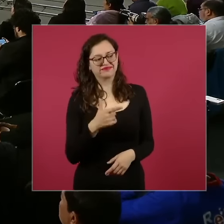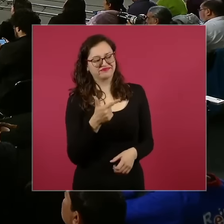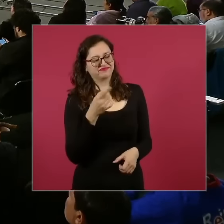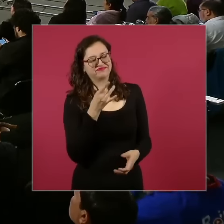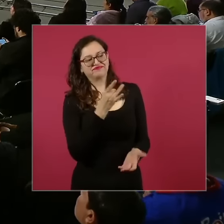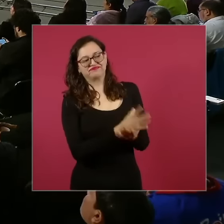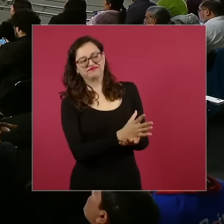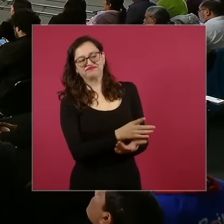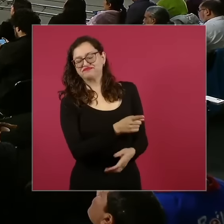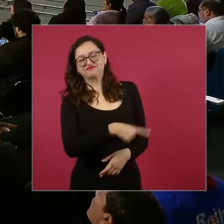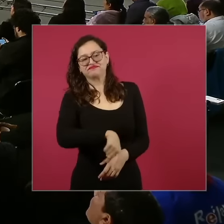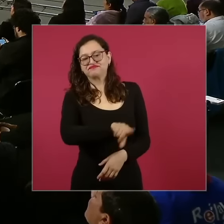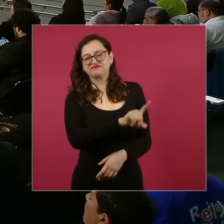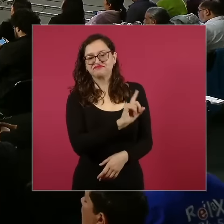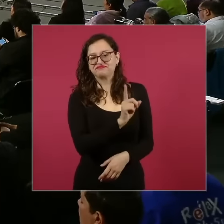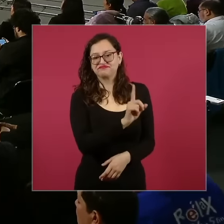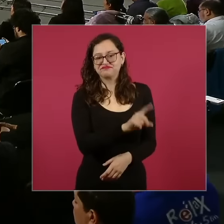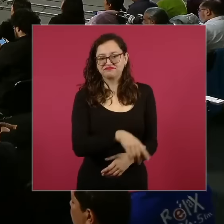Adelante.